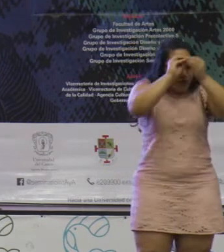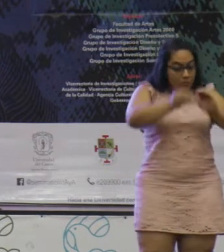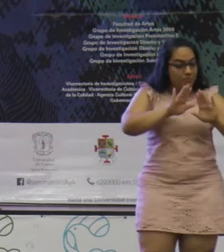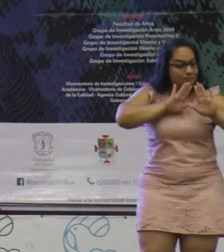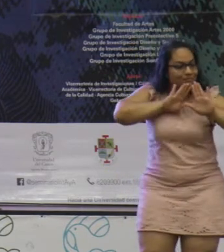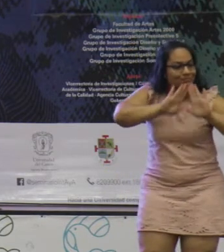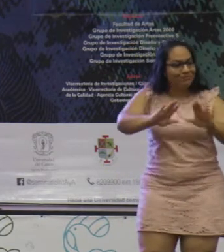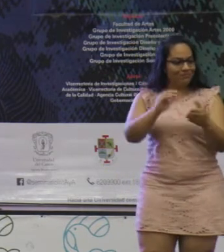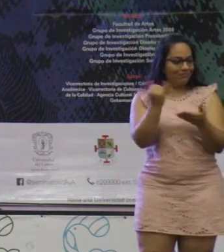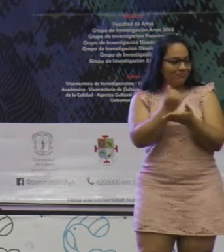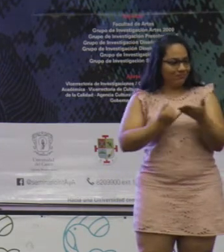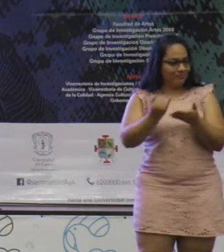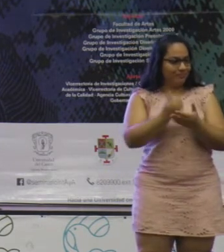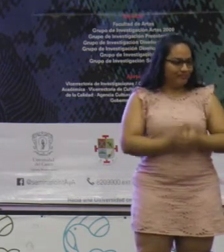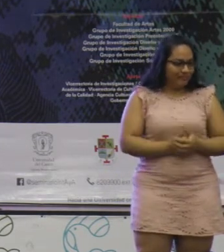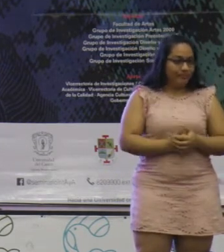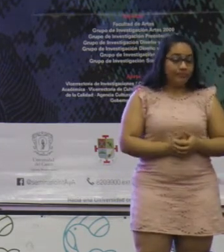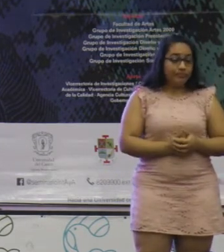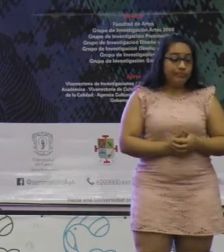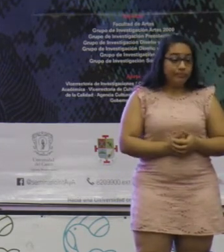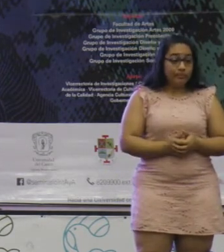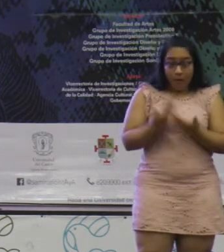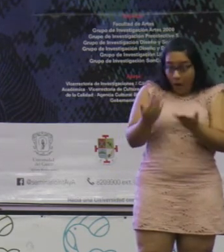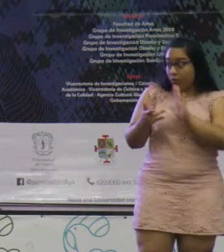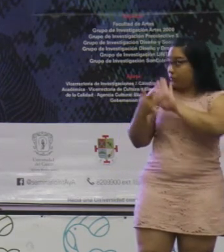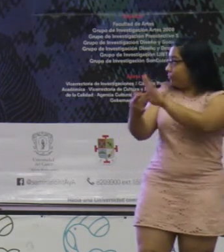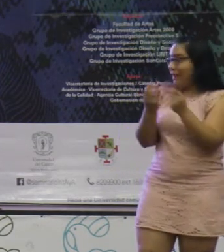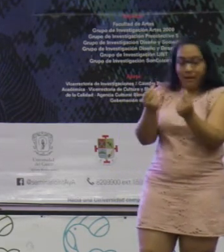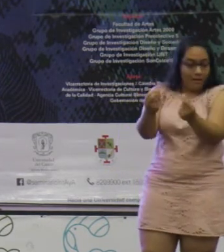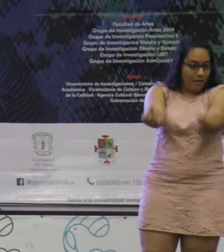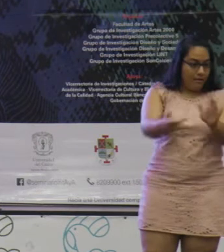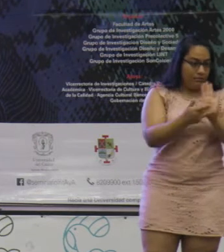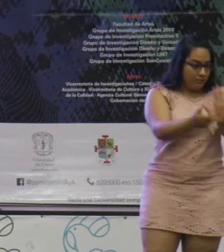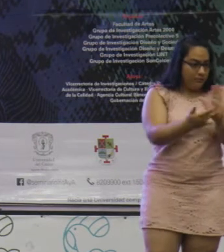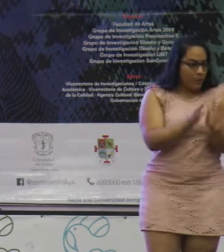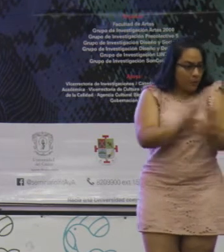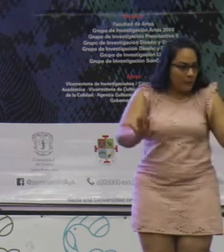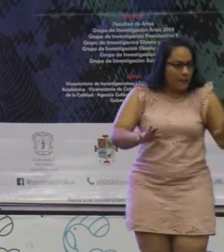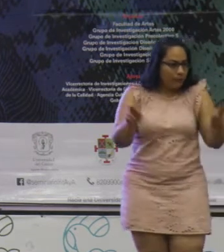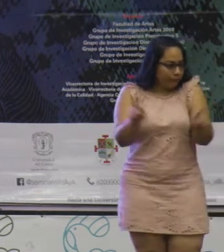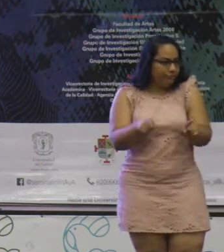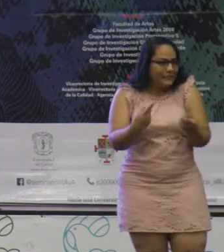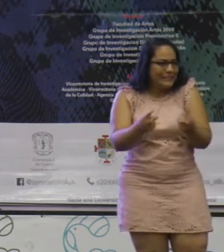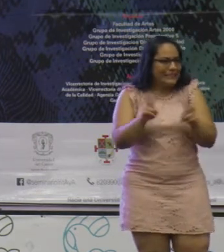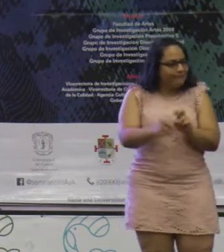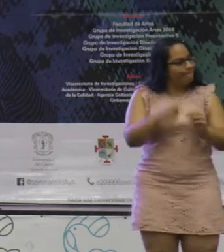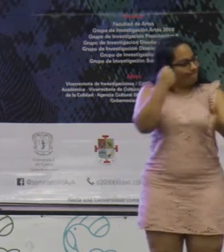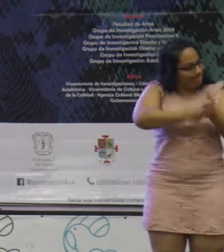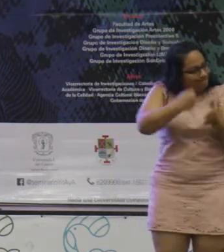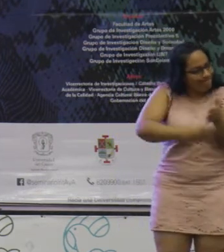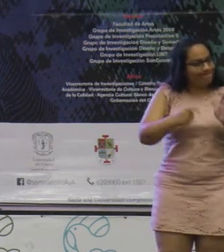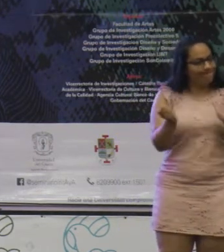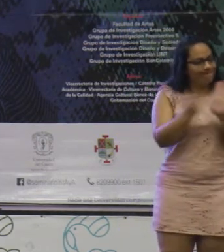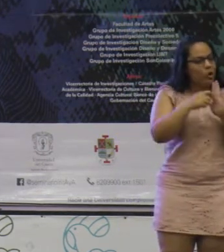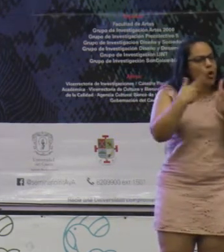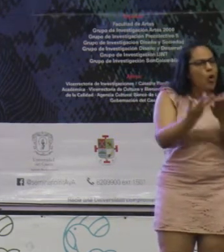un enunciado de categoría. Esto lo quiero mostrar como muy rápido, solamente es un poco como haciendo hincapié en